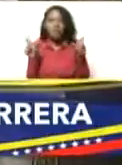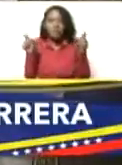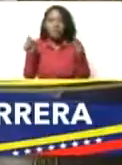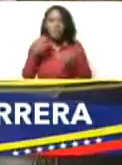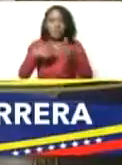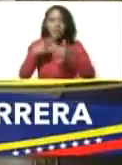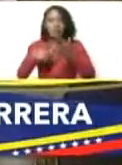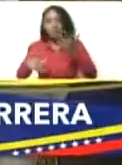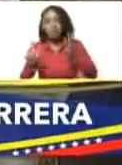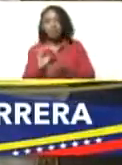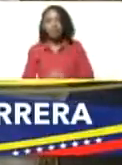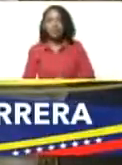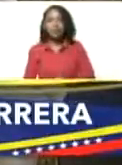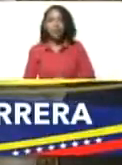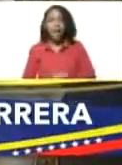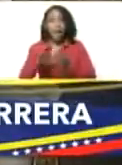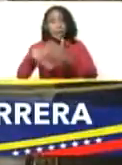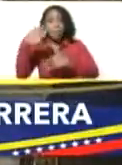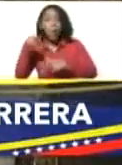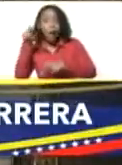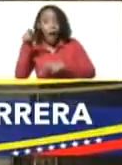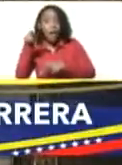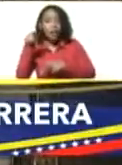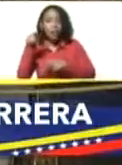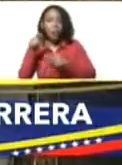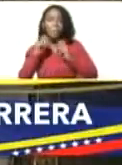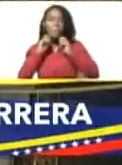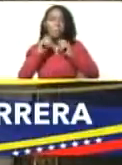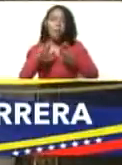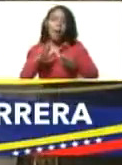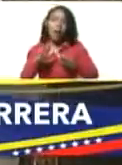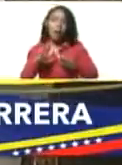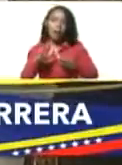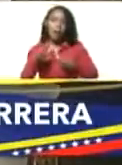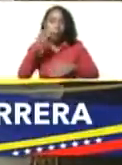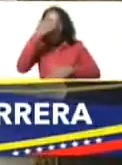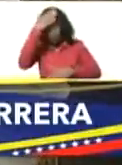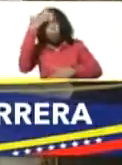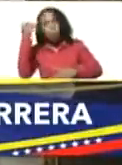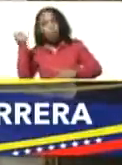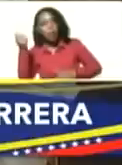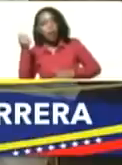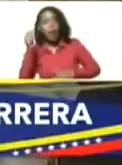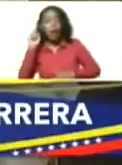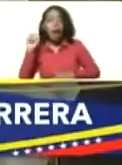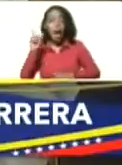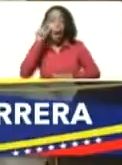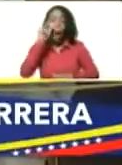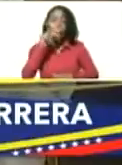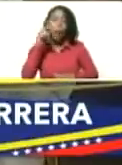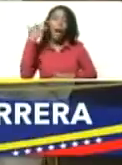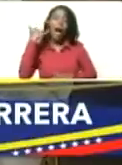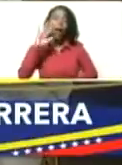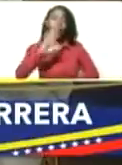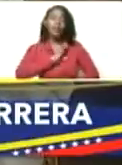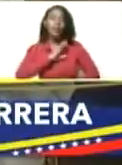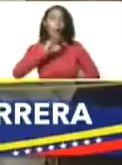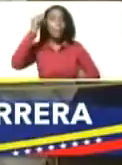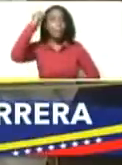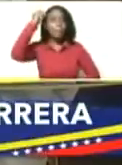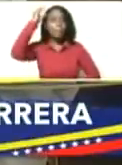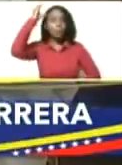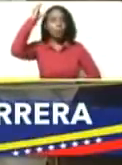encuentra. Después eso como que lo vamos perdiendo. Arle tenía esa